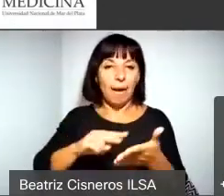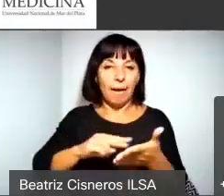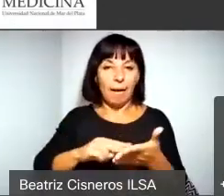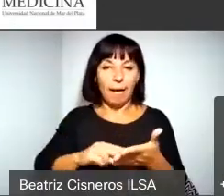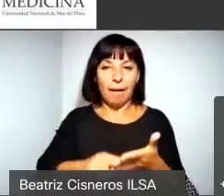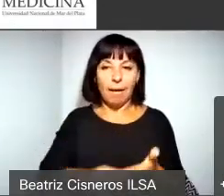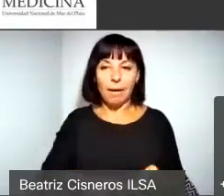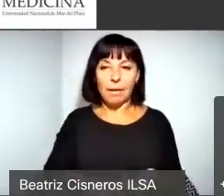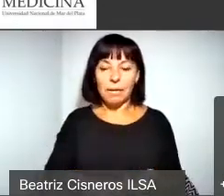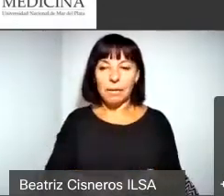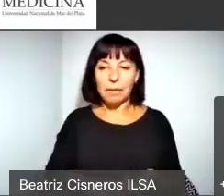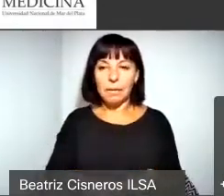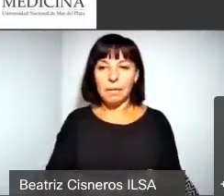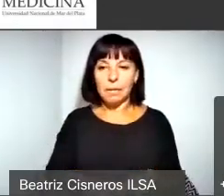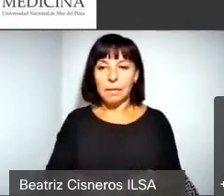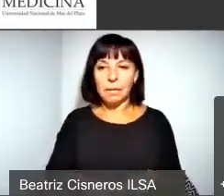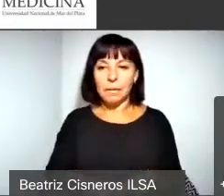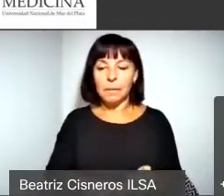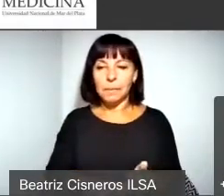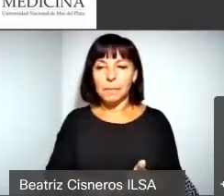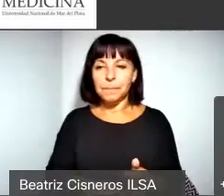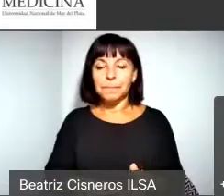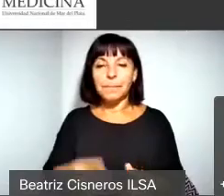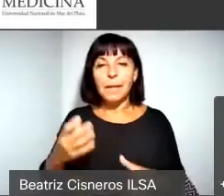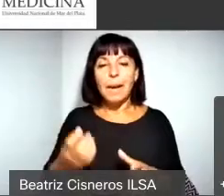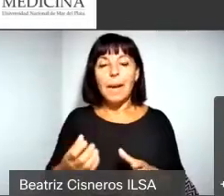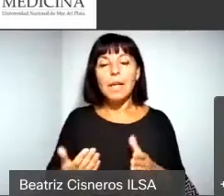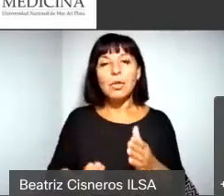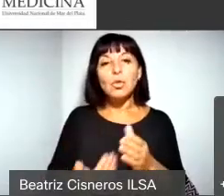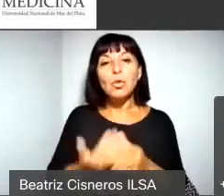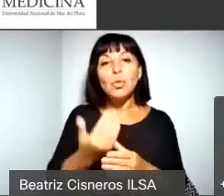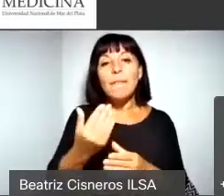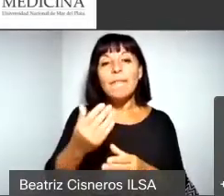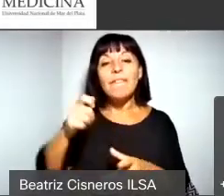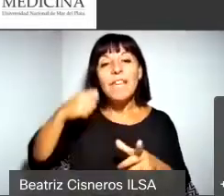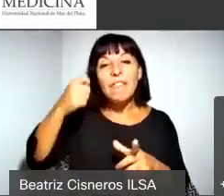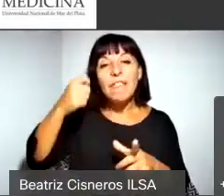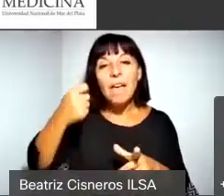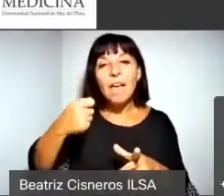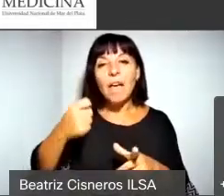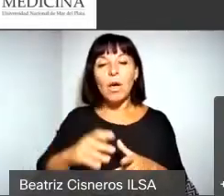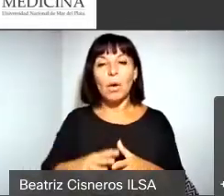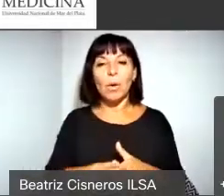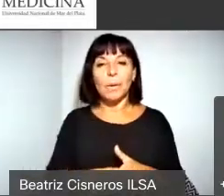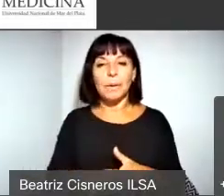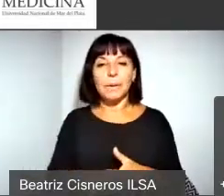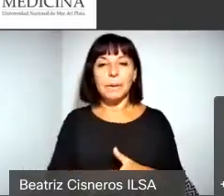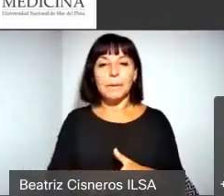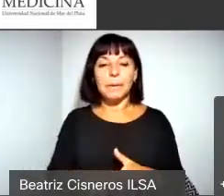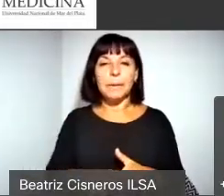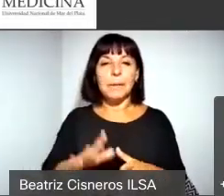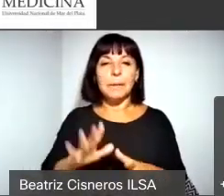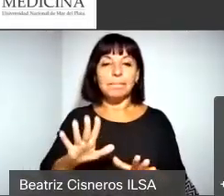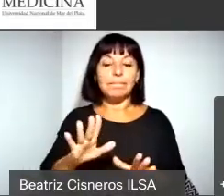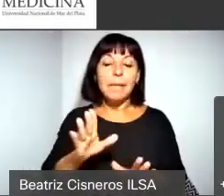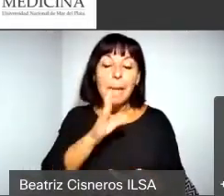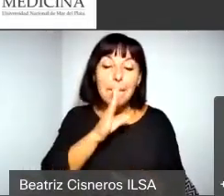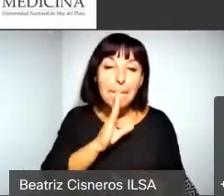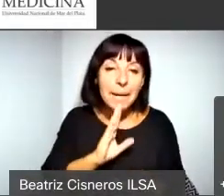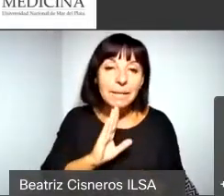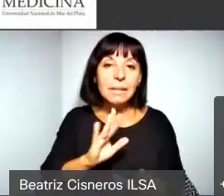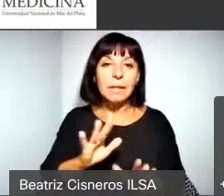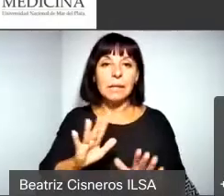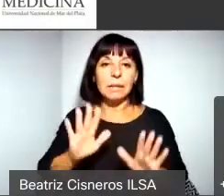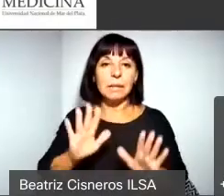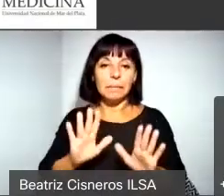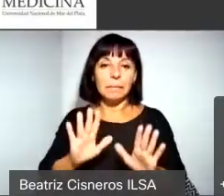Y profe, hoy estoy subiendo el video. Bueno, el video va a ser subido a la brevedad posible. Recuerden que siempre hay que esperar a que se pueda bajar desde